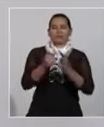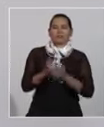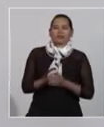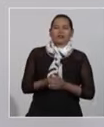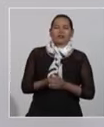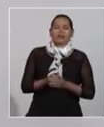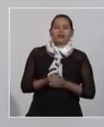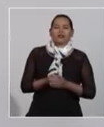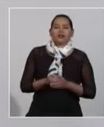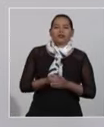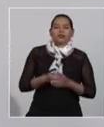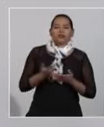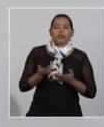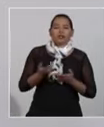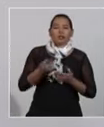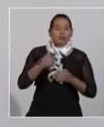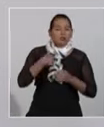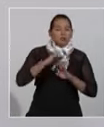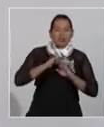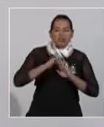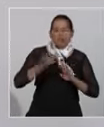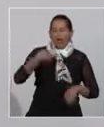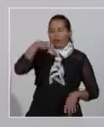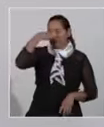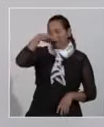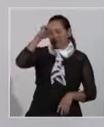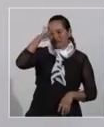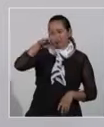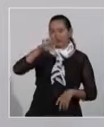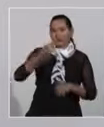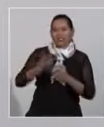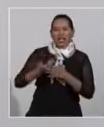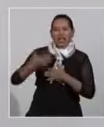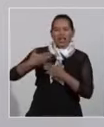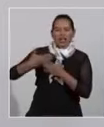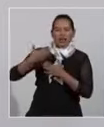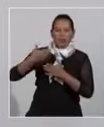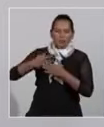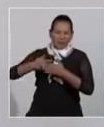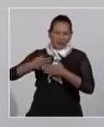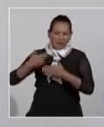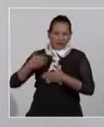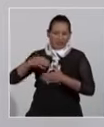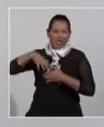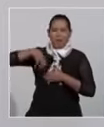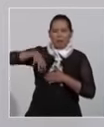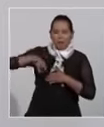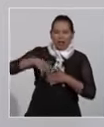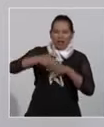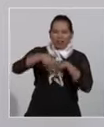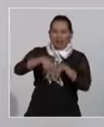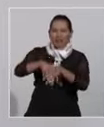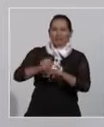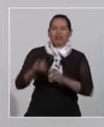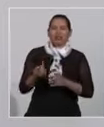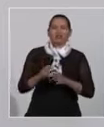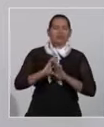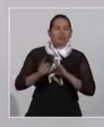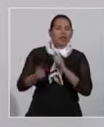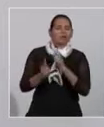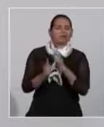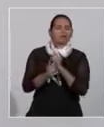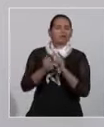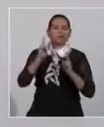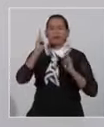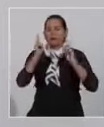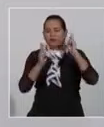Estado. He recorrido más de 10.000 kilómetros desde la precampaña y la campaña. He visitado todo el Estado, sus municipios y sus